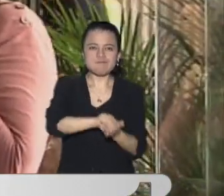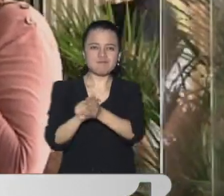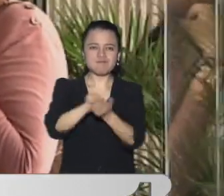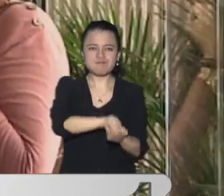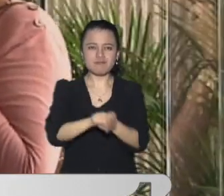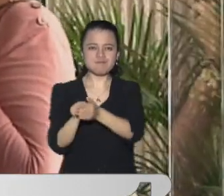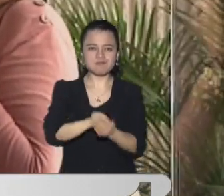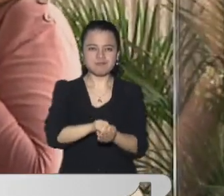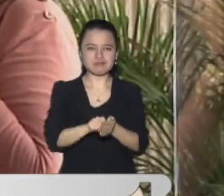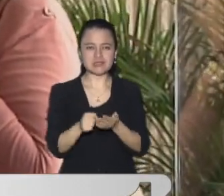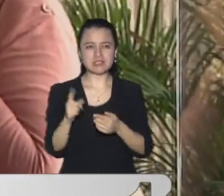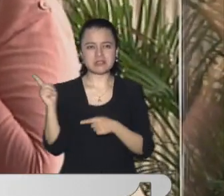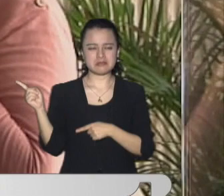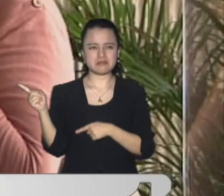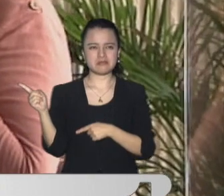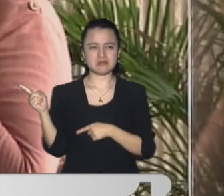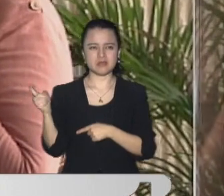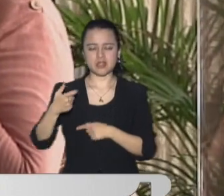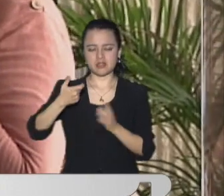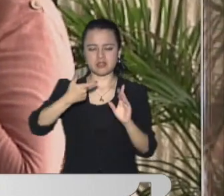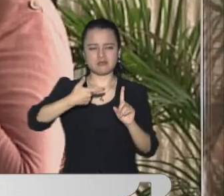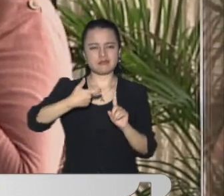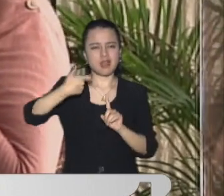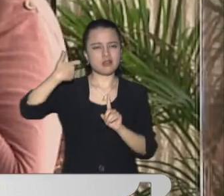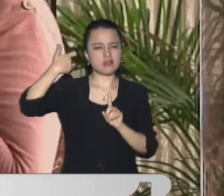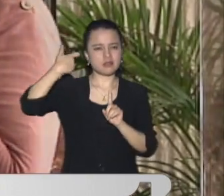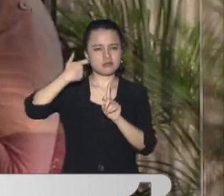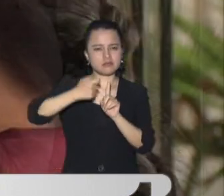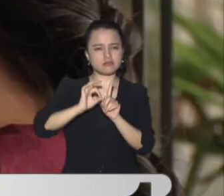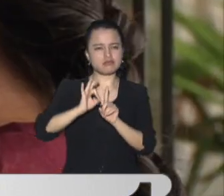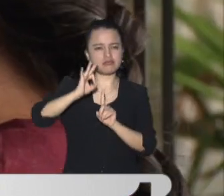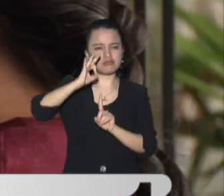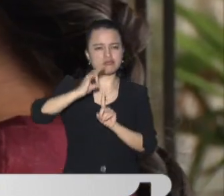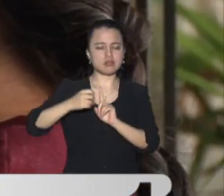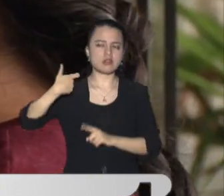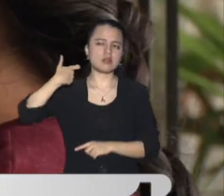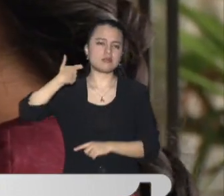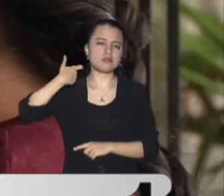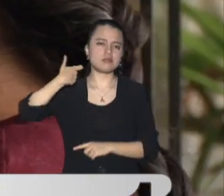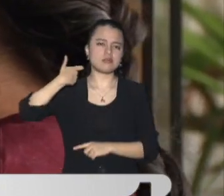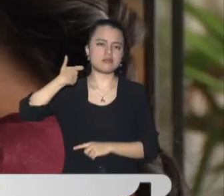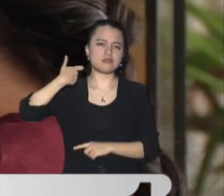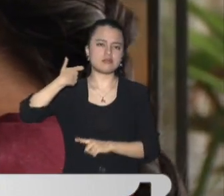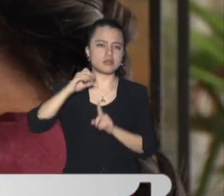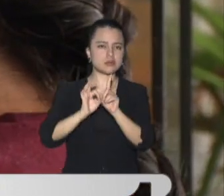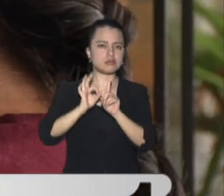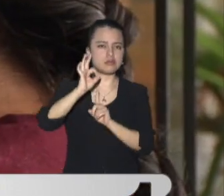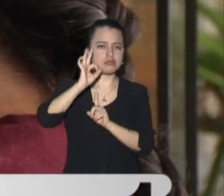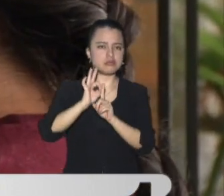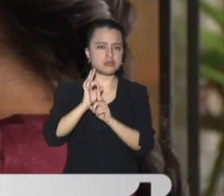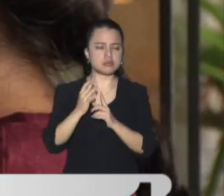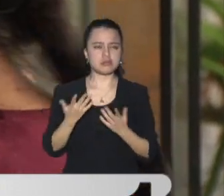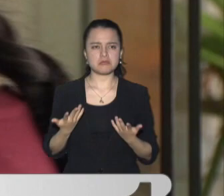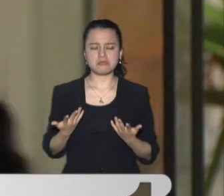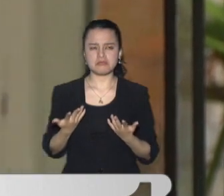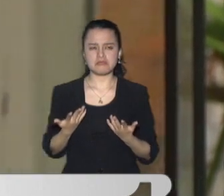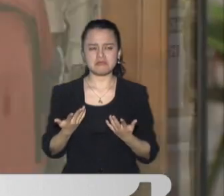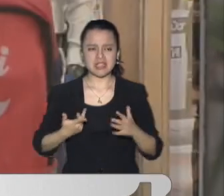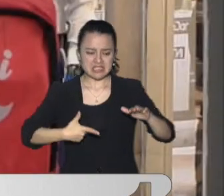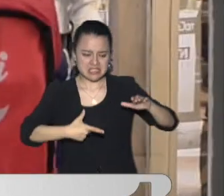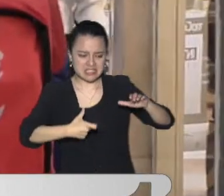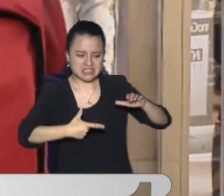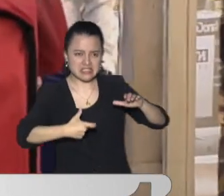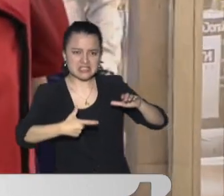tapetes desinfectantes, la toma de temperatura, la aspersión de químicos sobre personas y la desinfección de llantas, entre